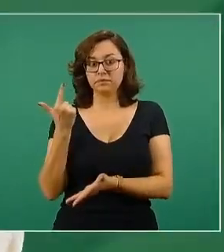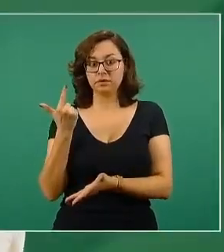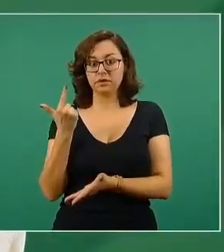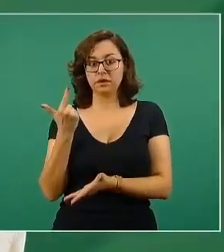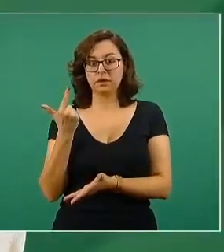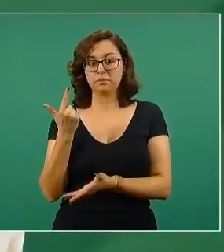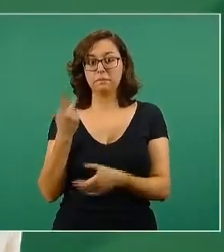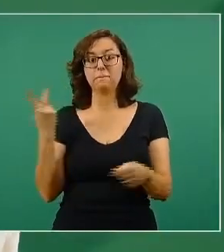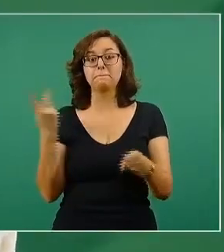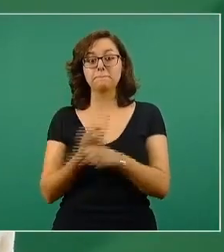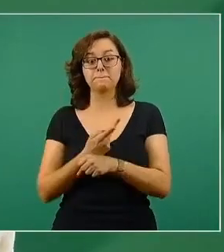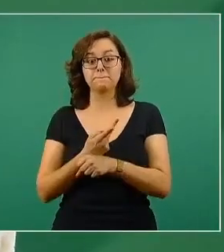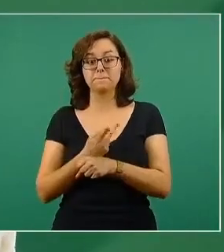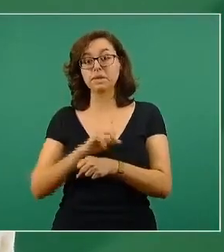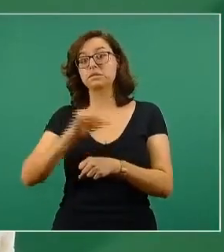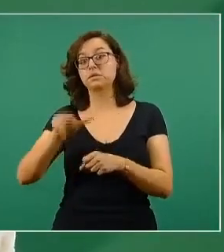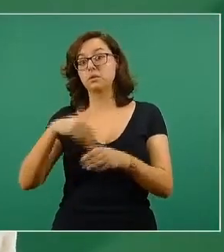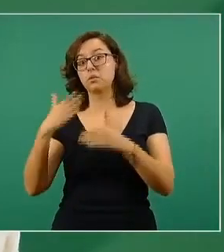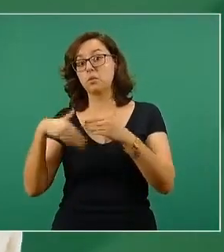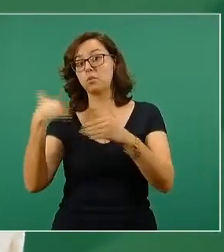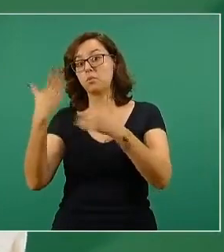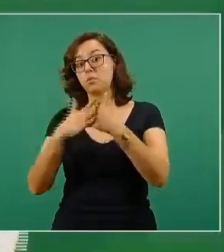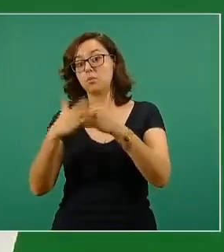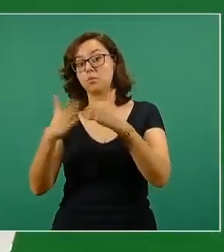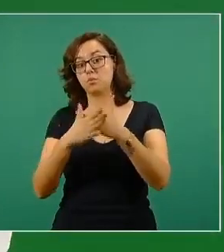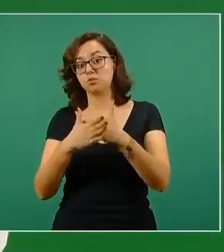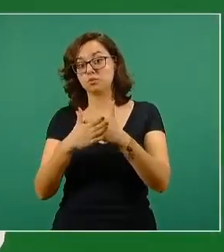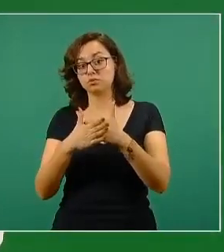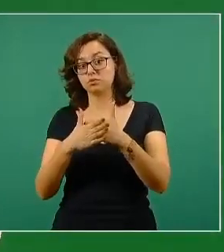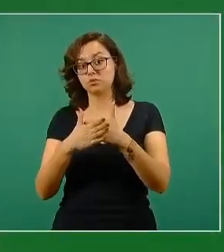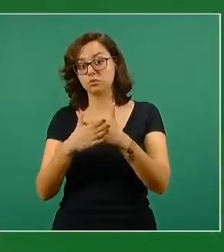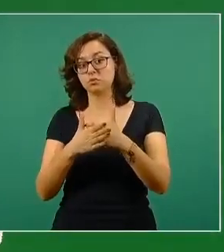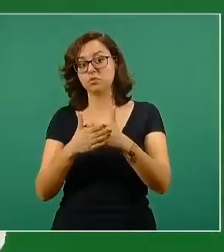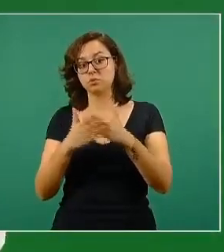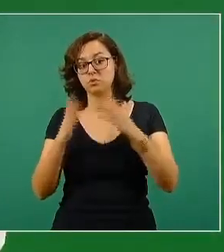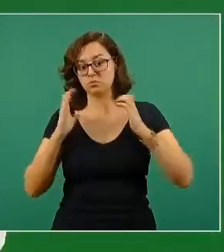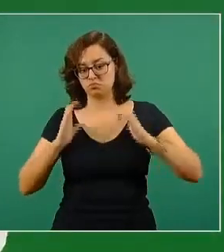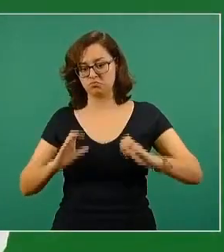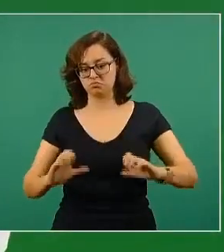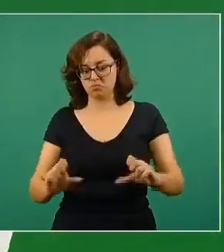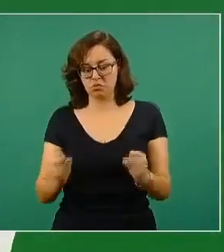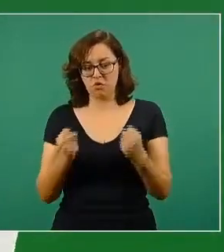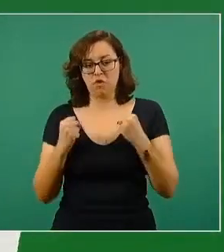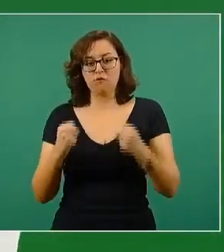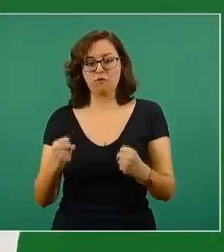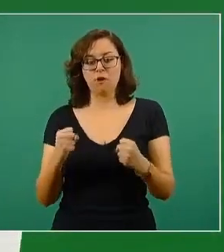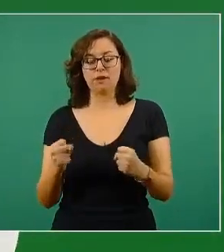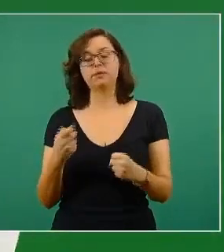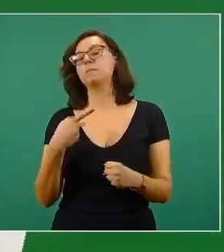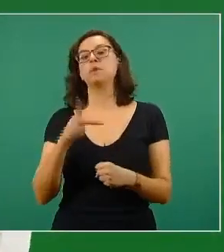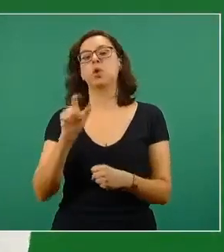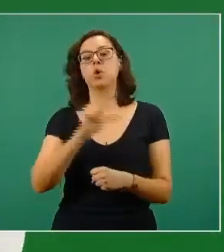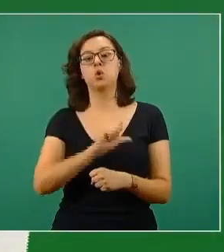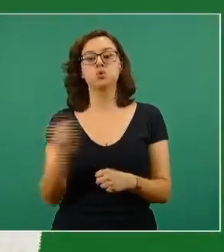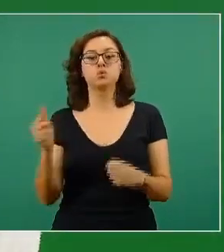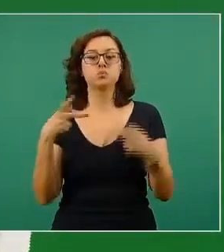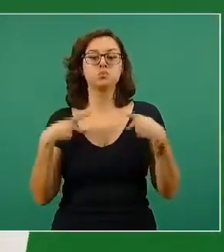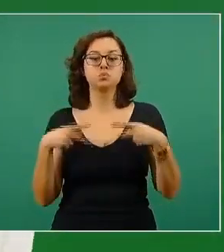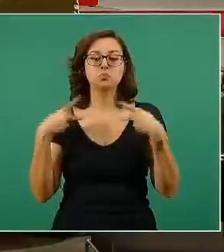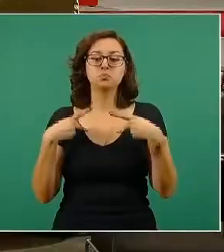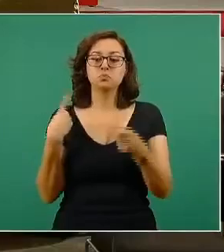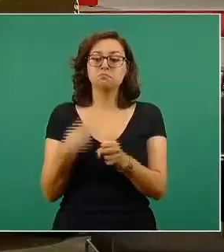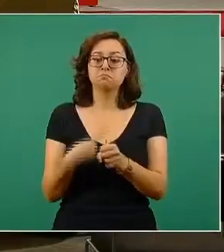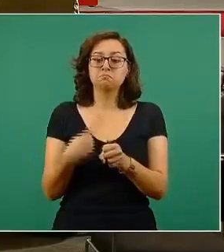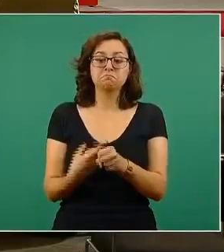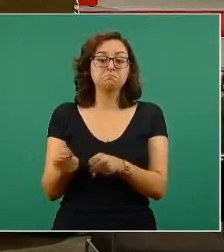se asocia con mayor probabilidad de tener una respuesta inmune potente. Pero hay personas que tienen un cuadro clínico,